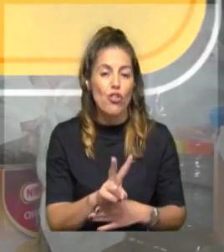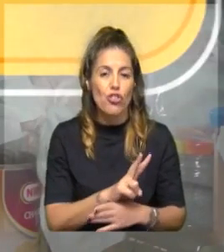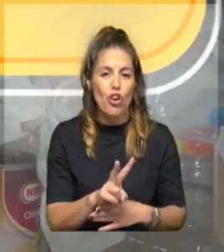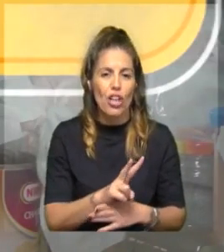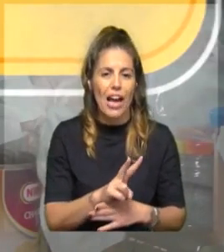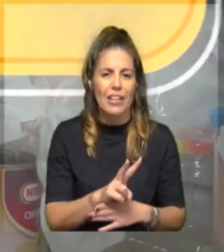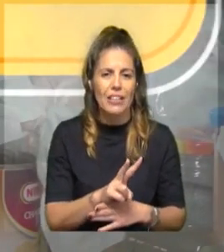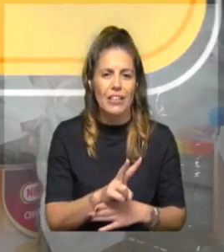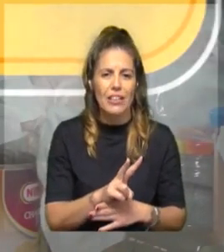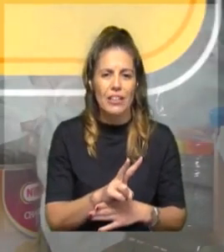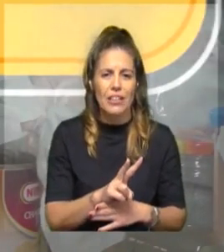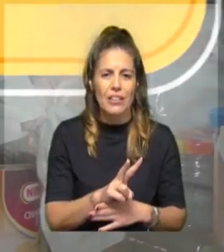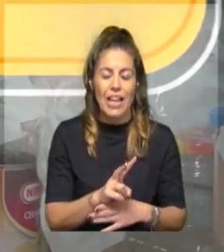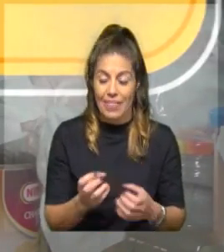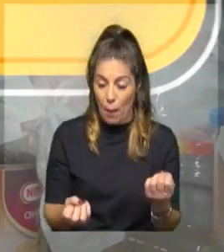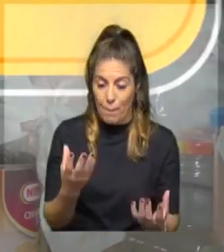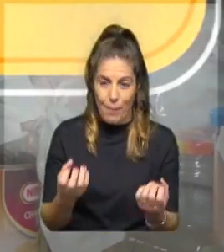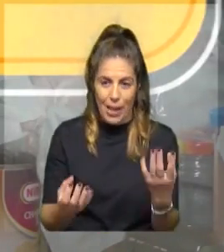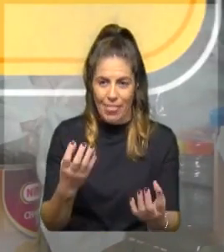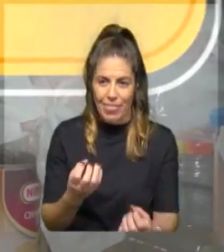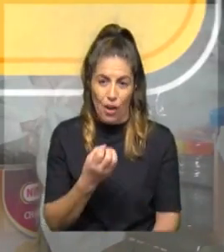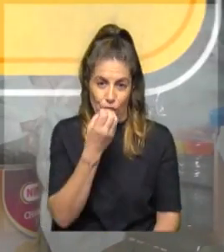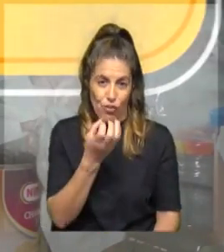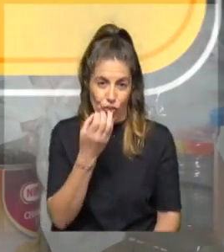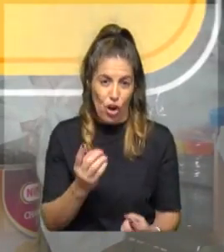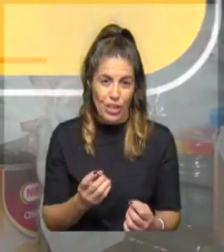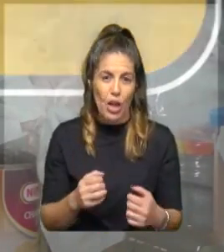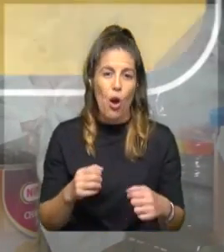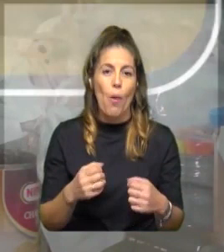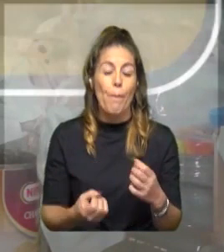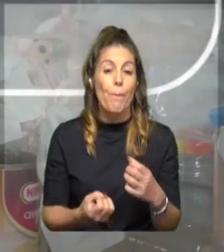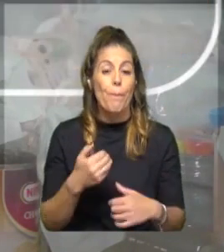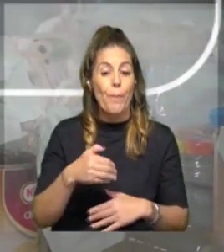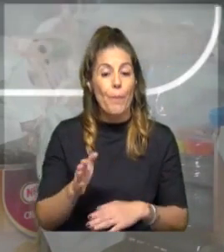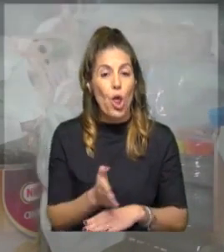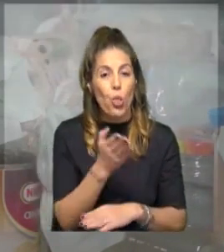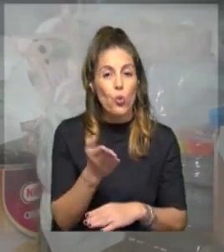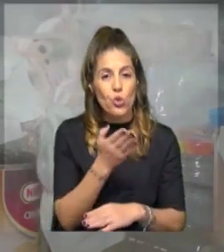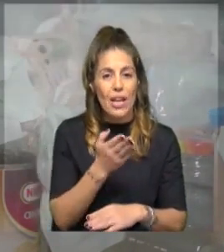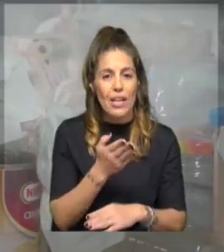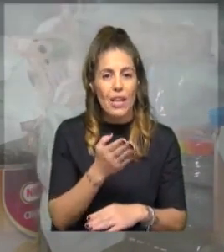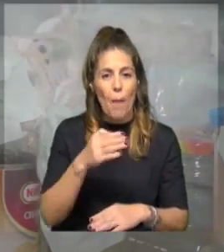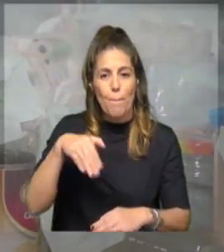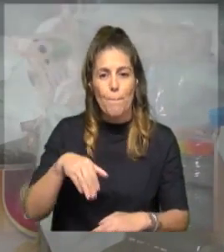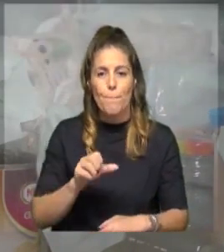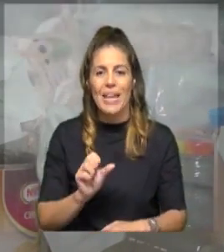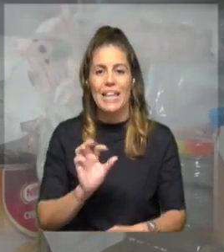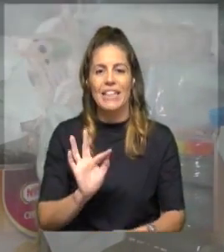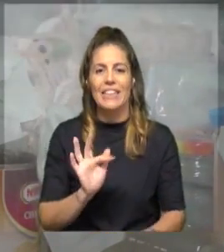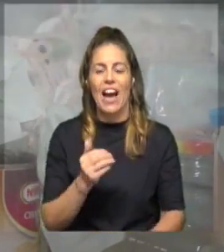hongos patógenos de plantas, producen metabolitos secundarios, son capaces